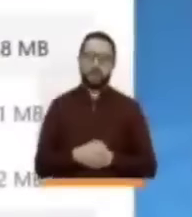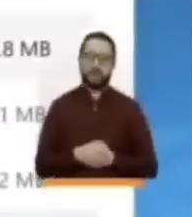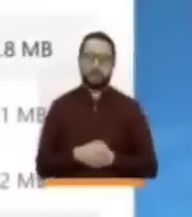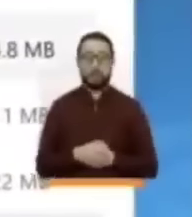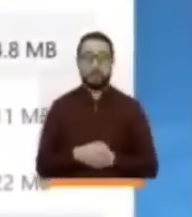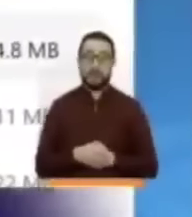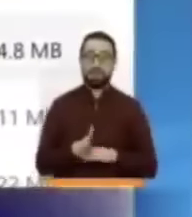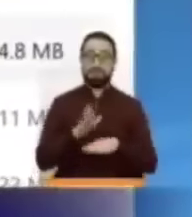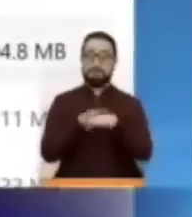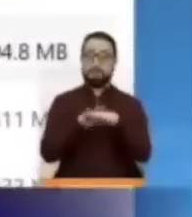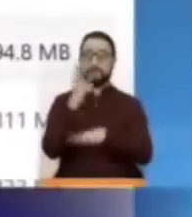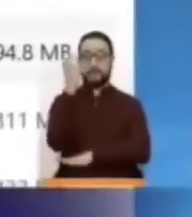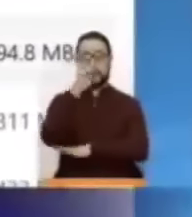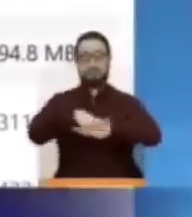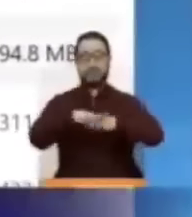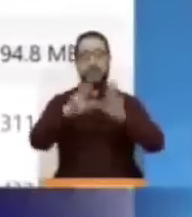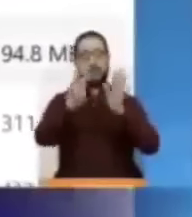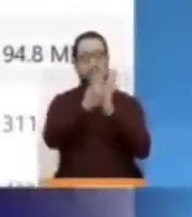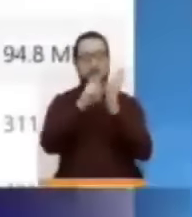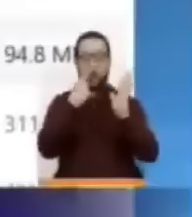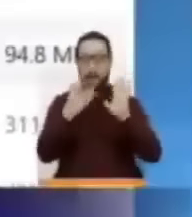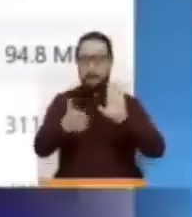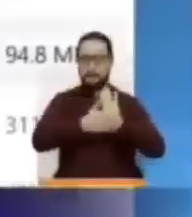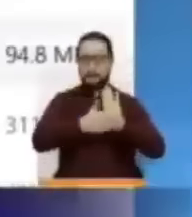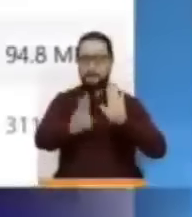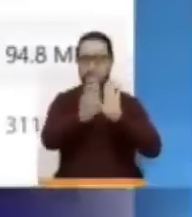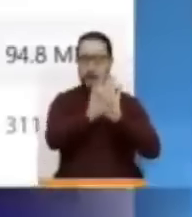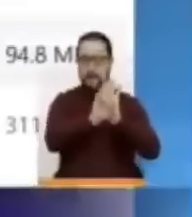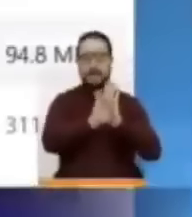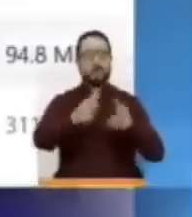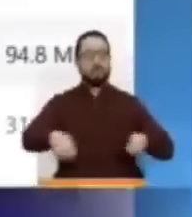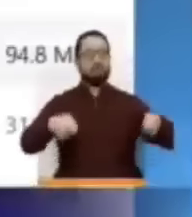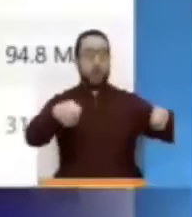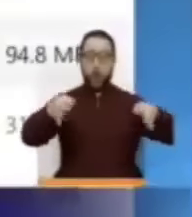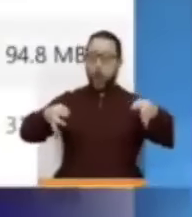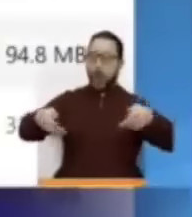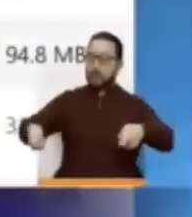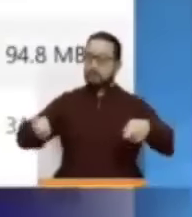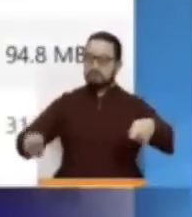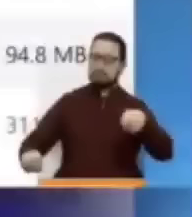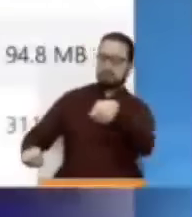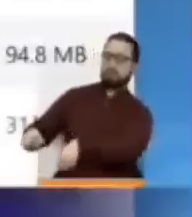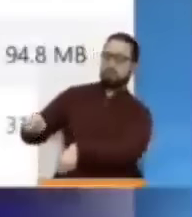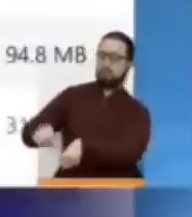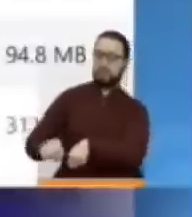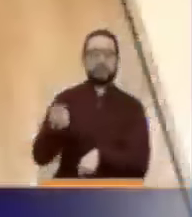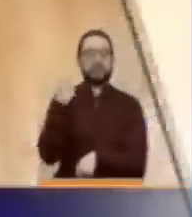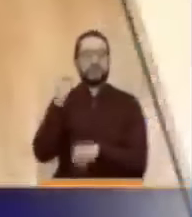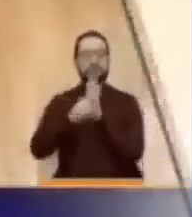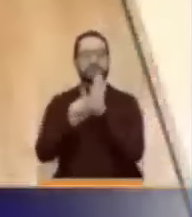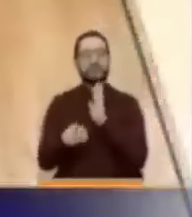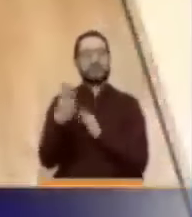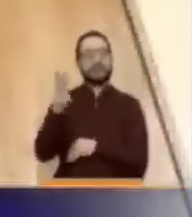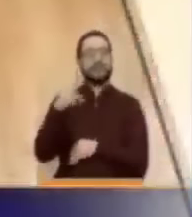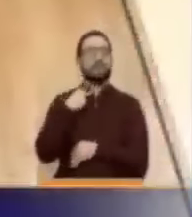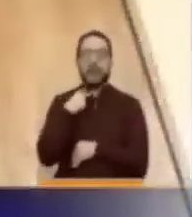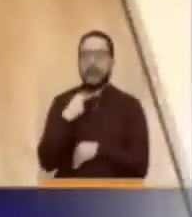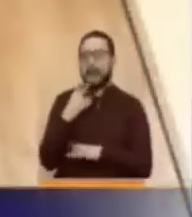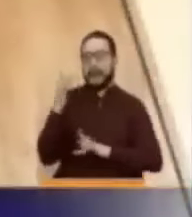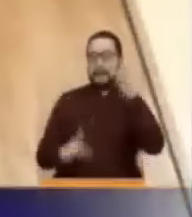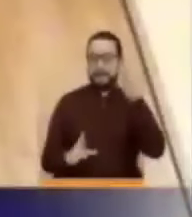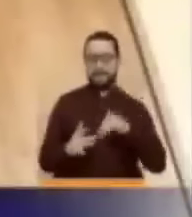estos testimonios y pruebas no fueron tenidos en cuenta por el juez para emitir el fallo que fue conocido el pasado miércoles 13 de noviembre. Esos tres testimonios